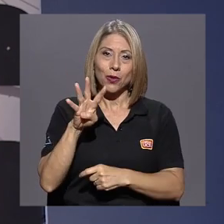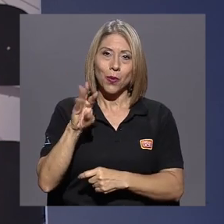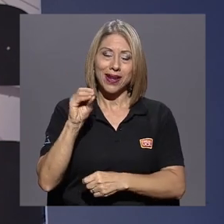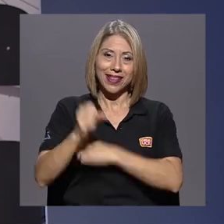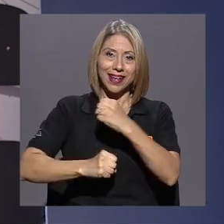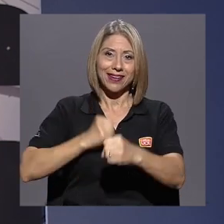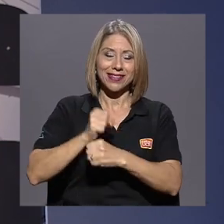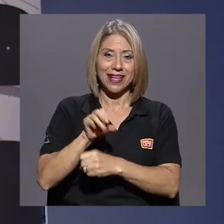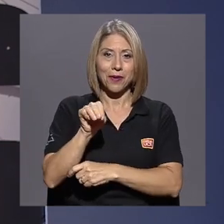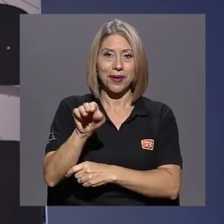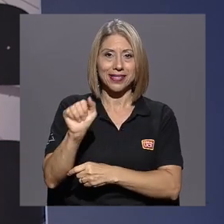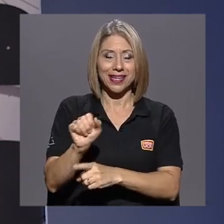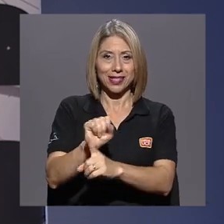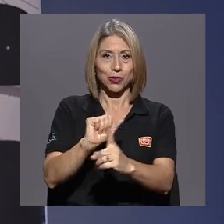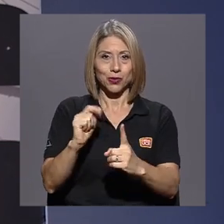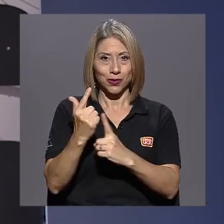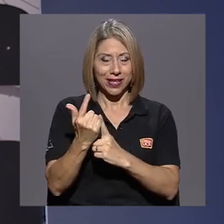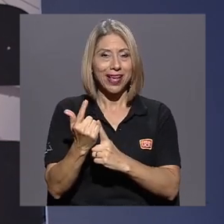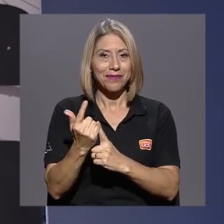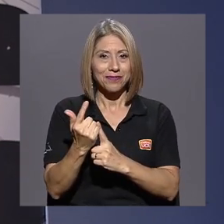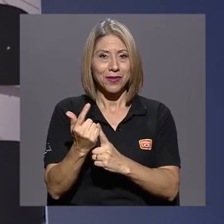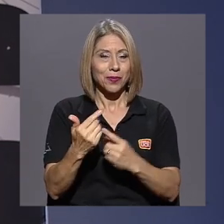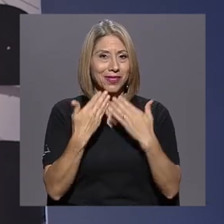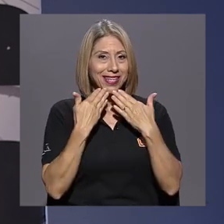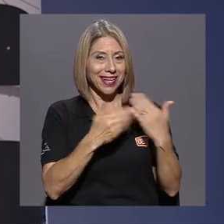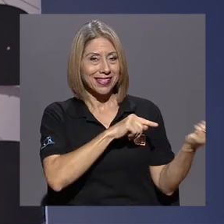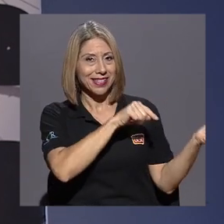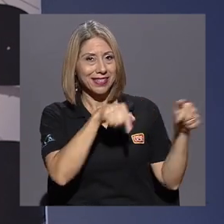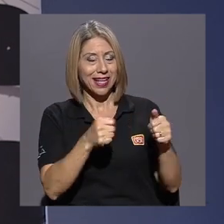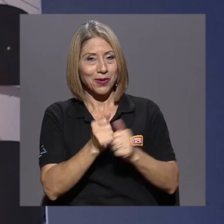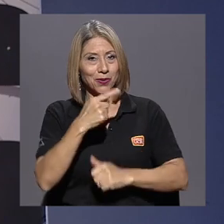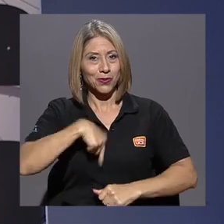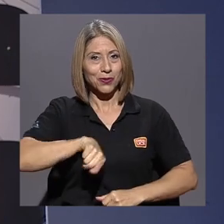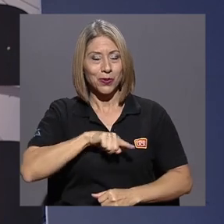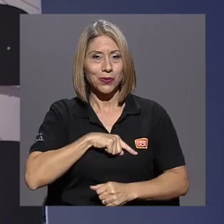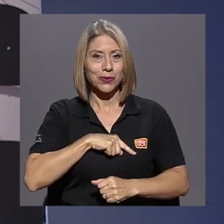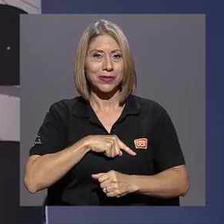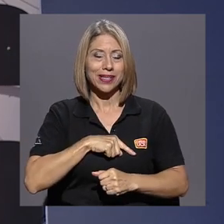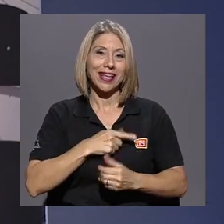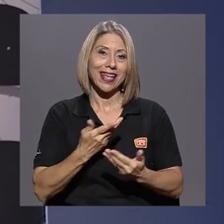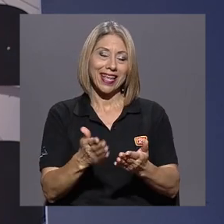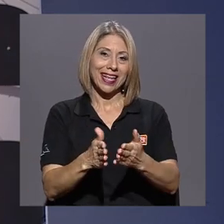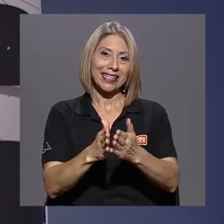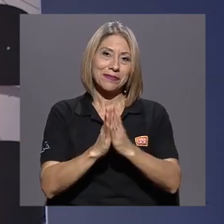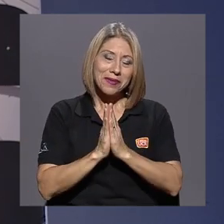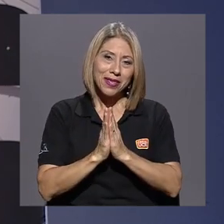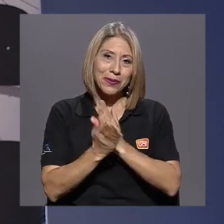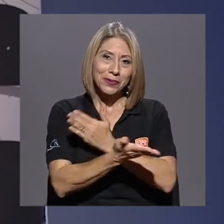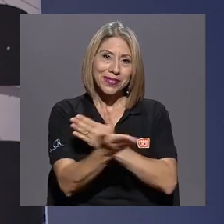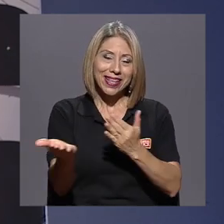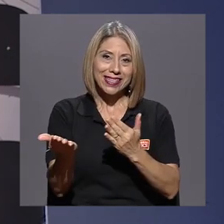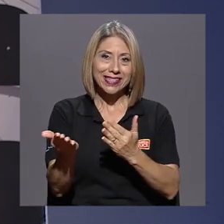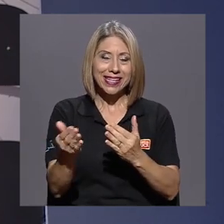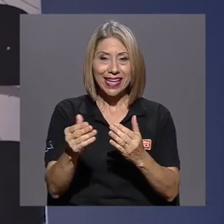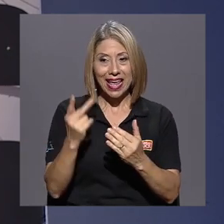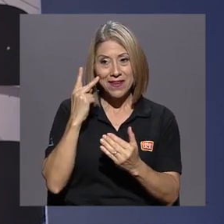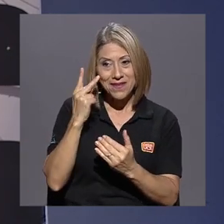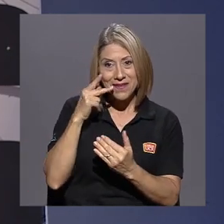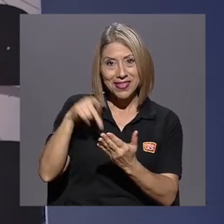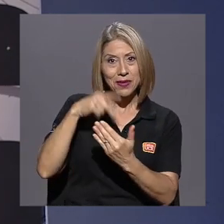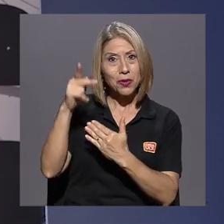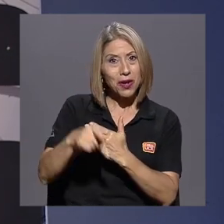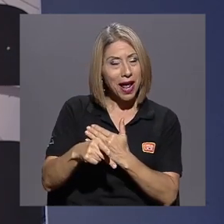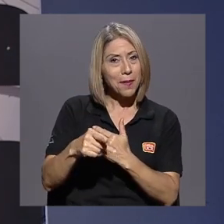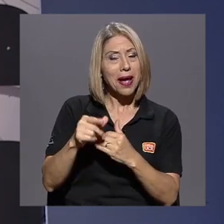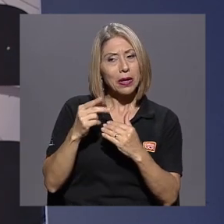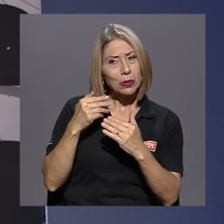40 aniversario de la maestría en sociología. Muchas gracias por estar con nosotros, y les pido, por supuesto, que sigan este programa de cerca. Durante